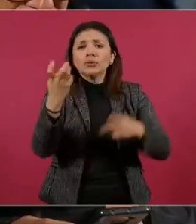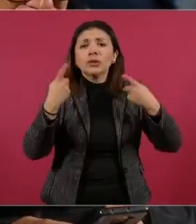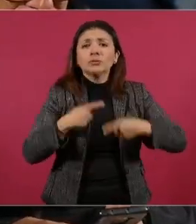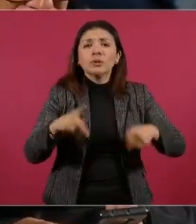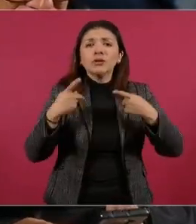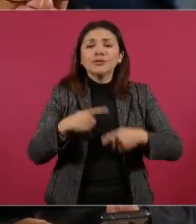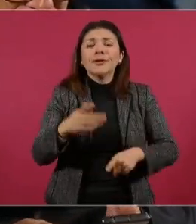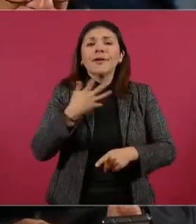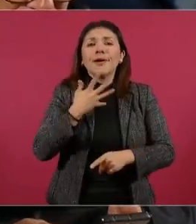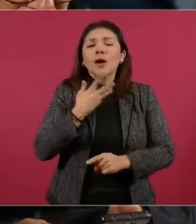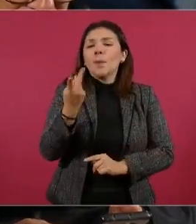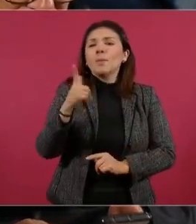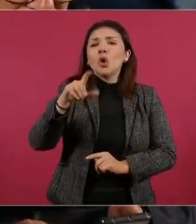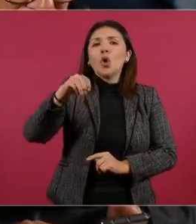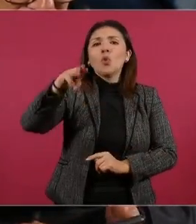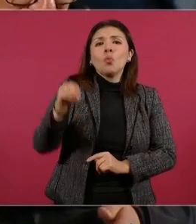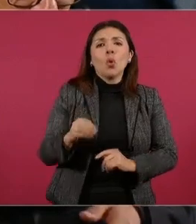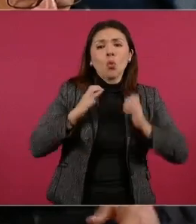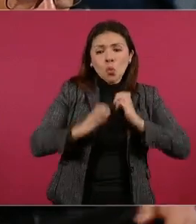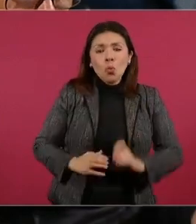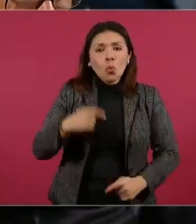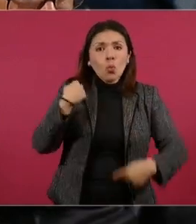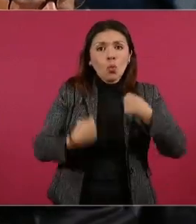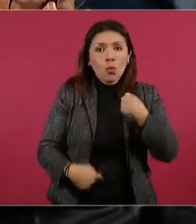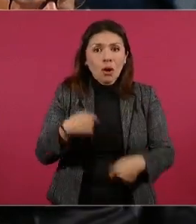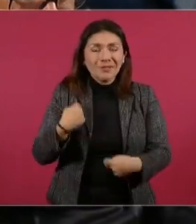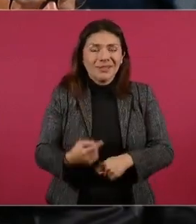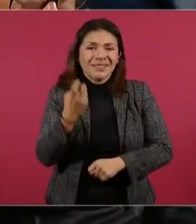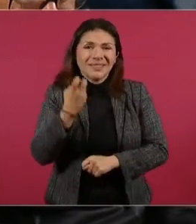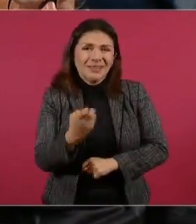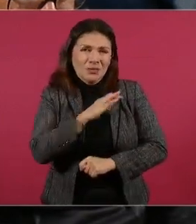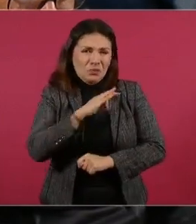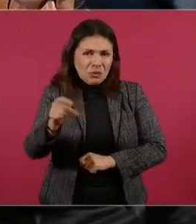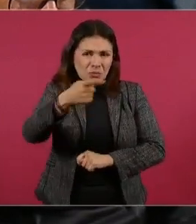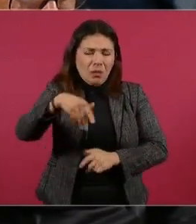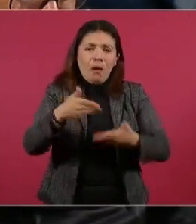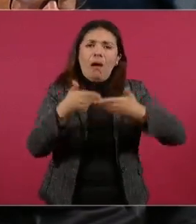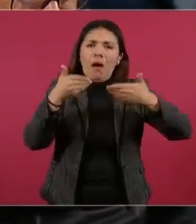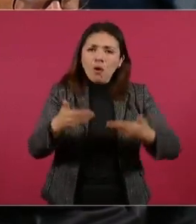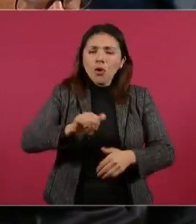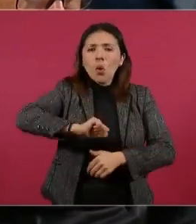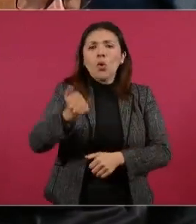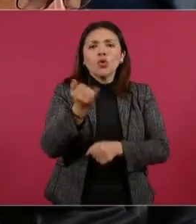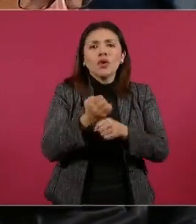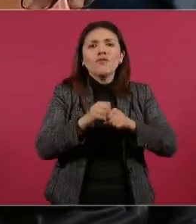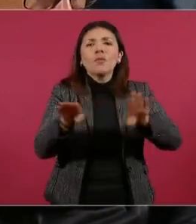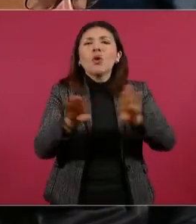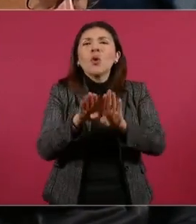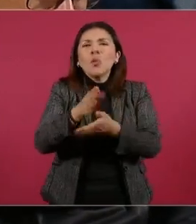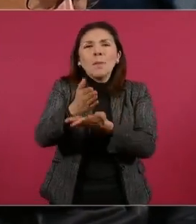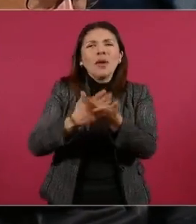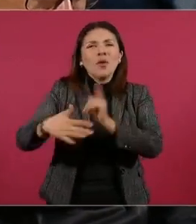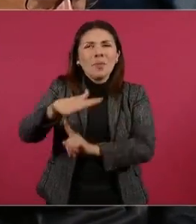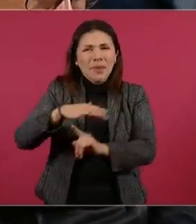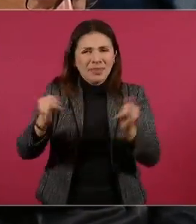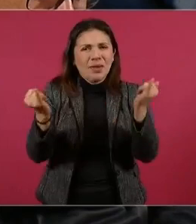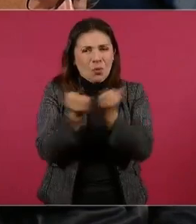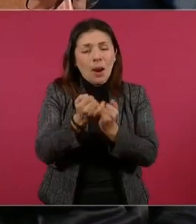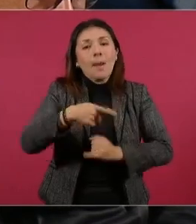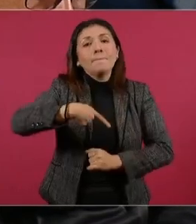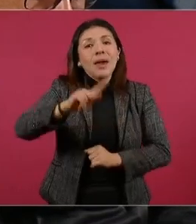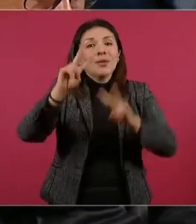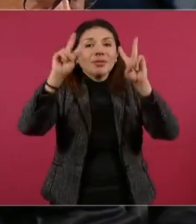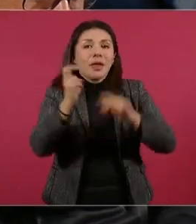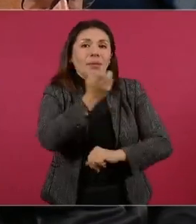con con plomo Entonces si ver si podían dar ahora un informe como el que dieron del medio ambiente pero en la